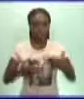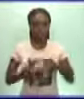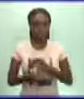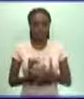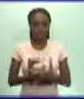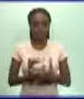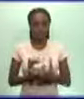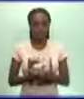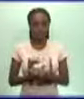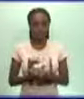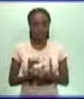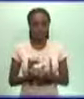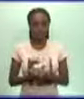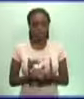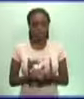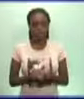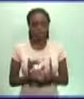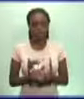actividad.